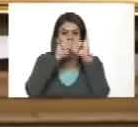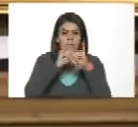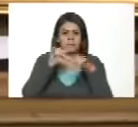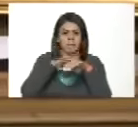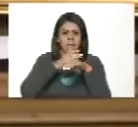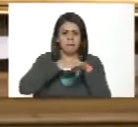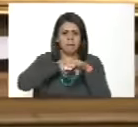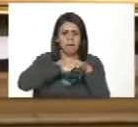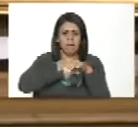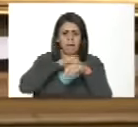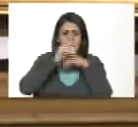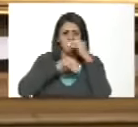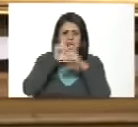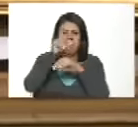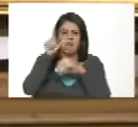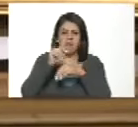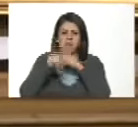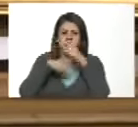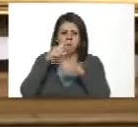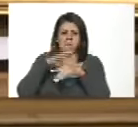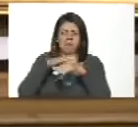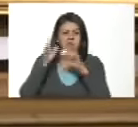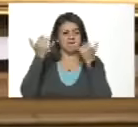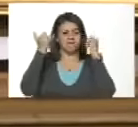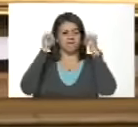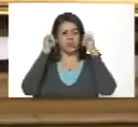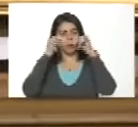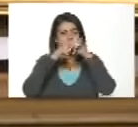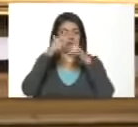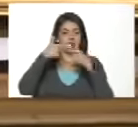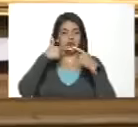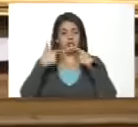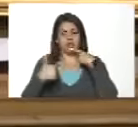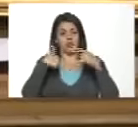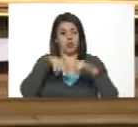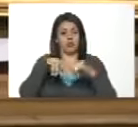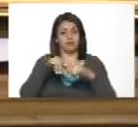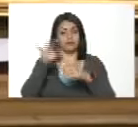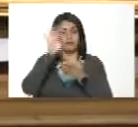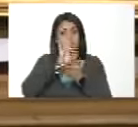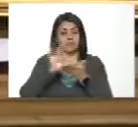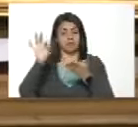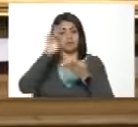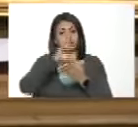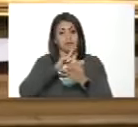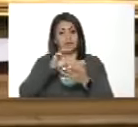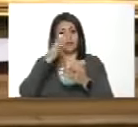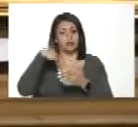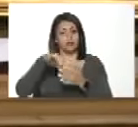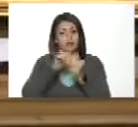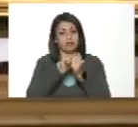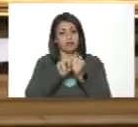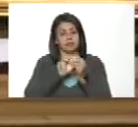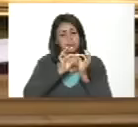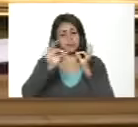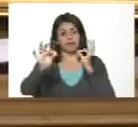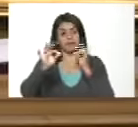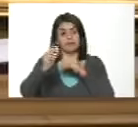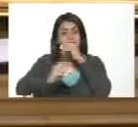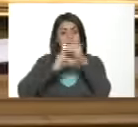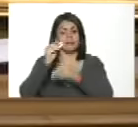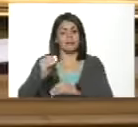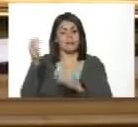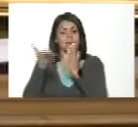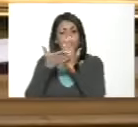en España o en Italia, disfrutando de las mieles de un supuesto exilio que no es otra cosa